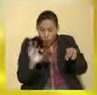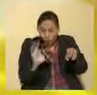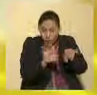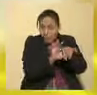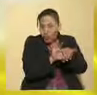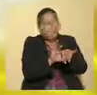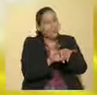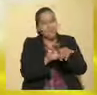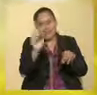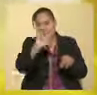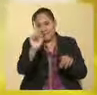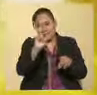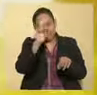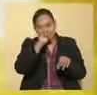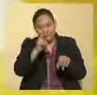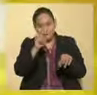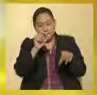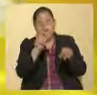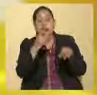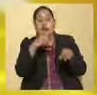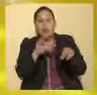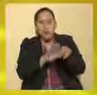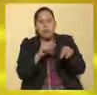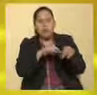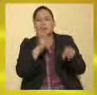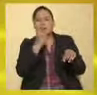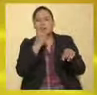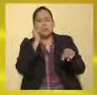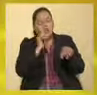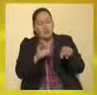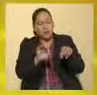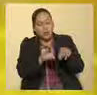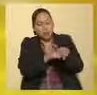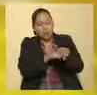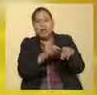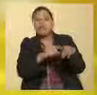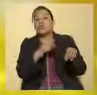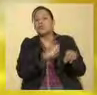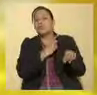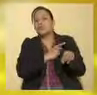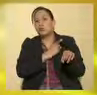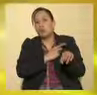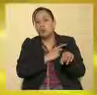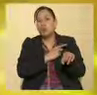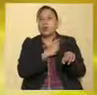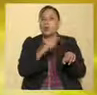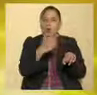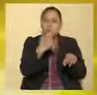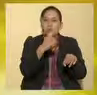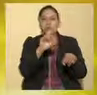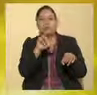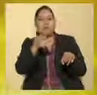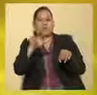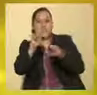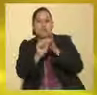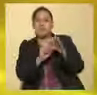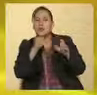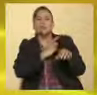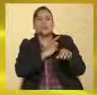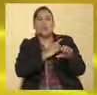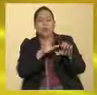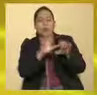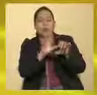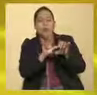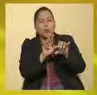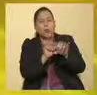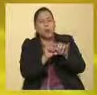hernia umbilical, pero se le cierra el anillo umbilical solito entre los 12 y 18 meses. Por